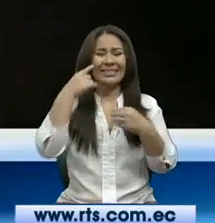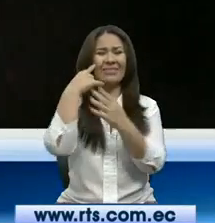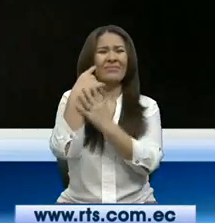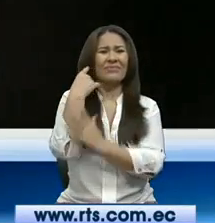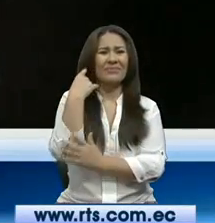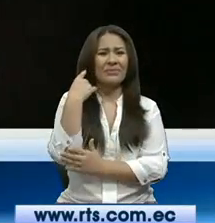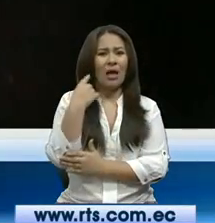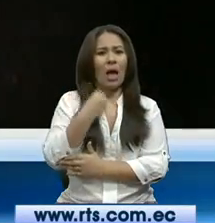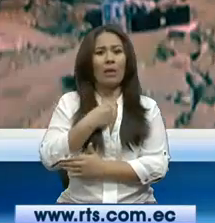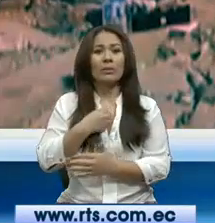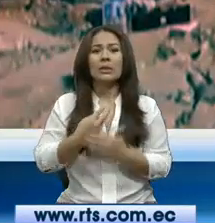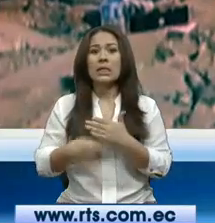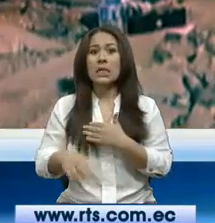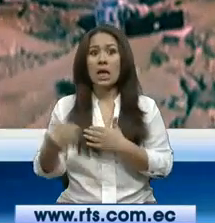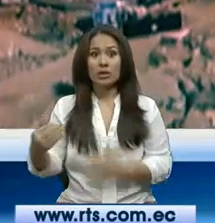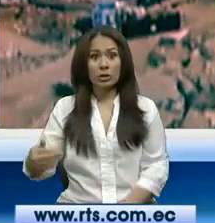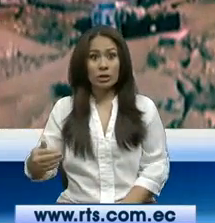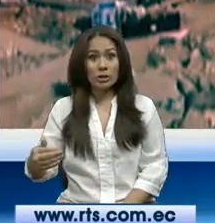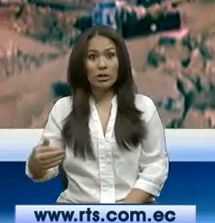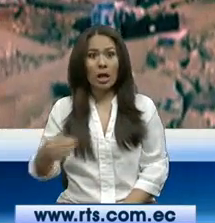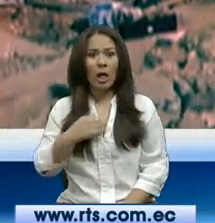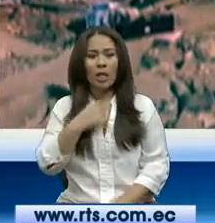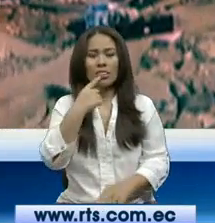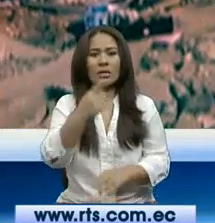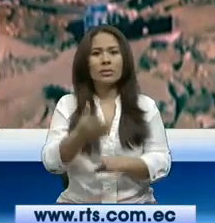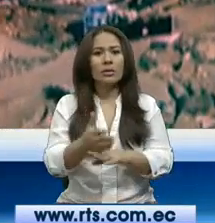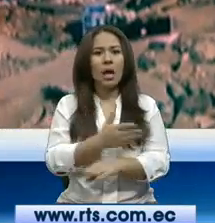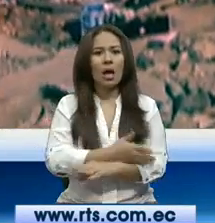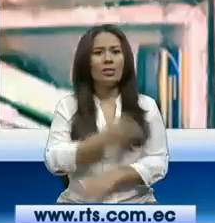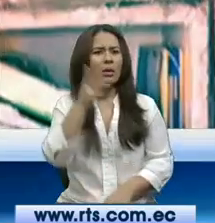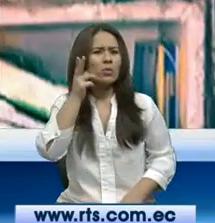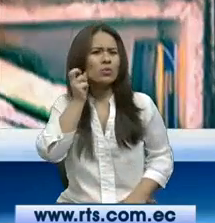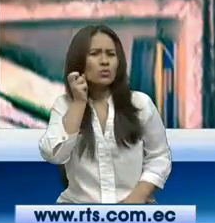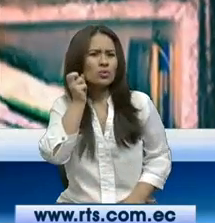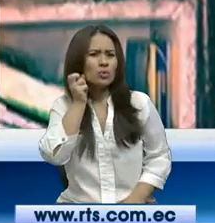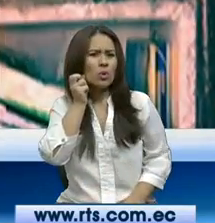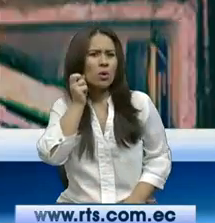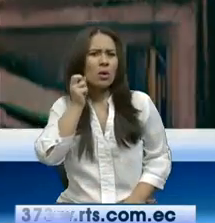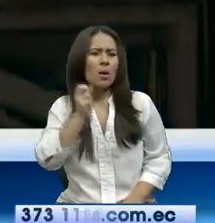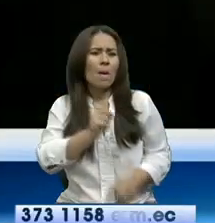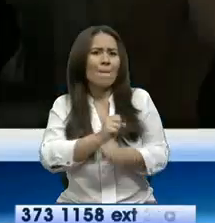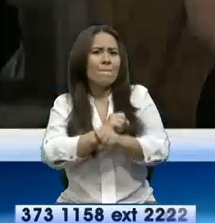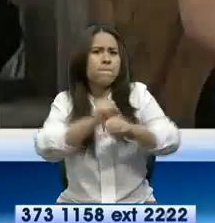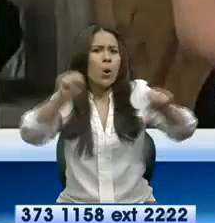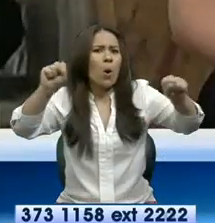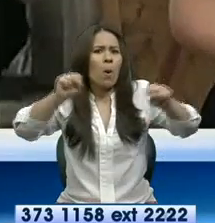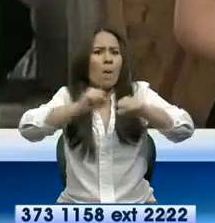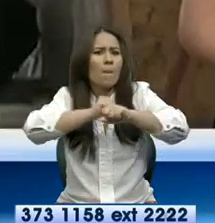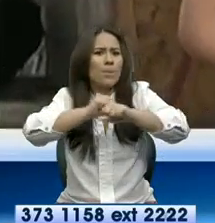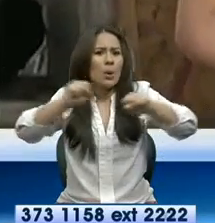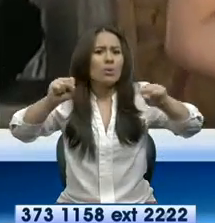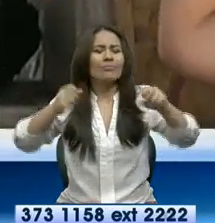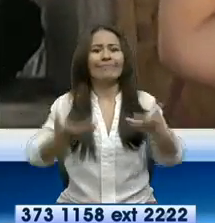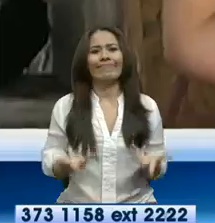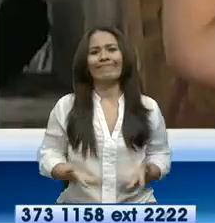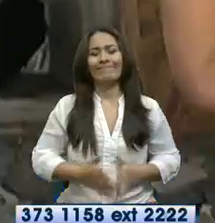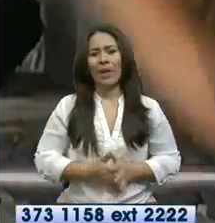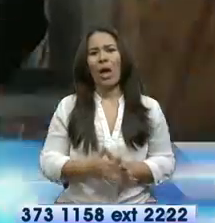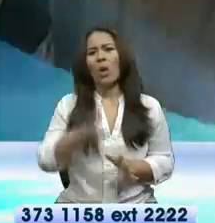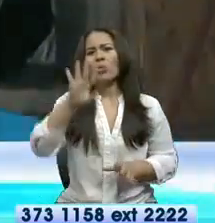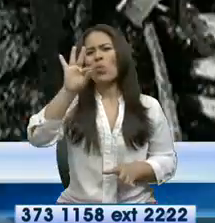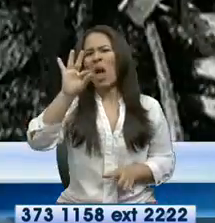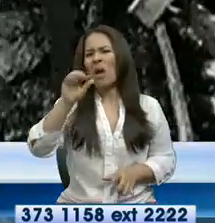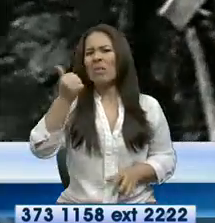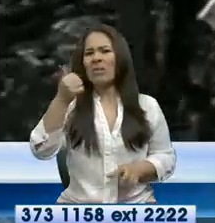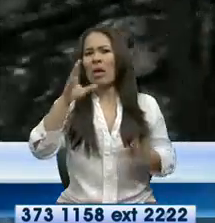el testimonio de su pequeña hija, previamente escuchó varias detonaciones. Alta hora de la noche andan los niños, hasta las 9, 10 de la